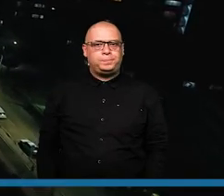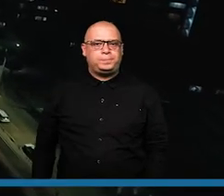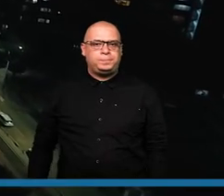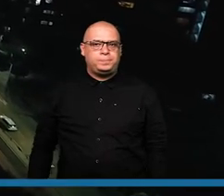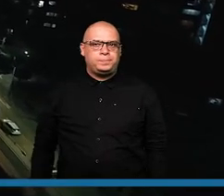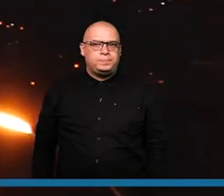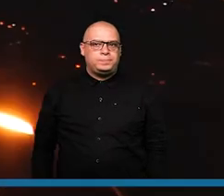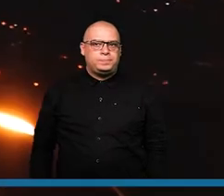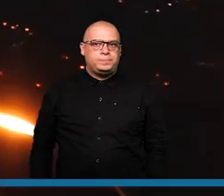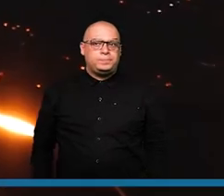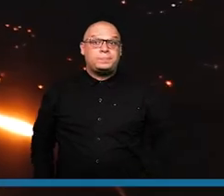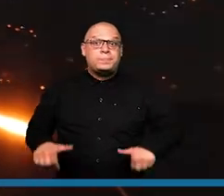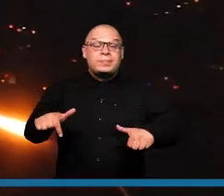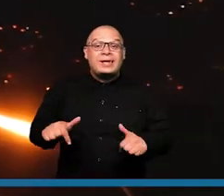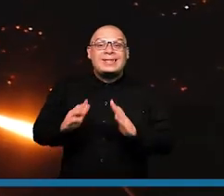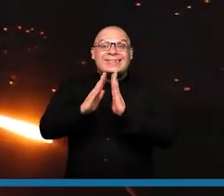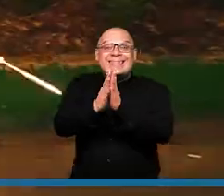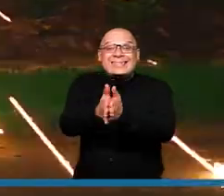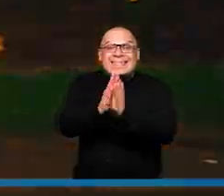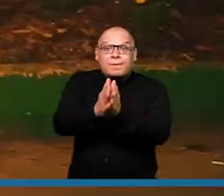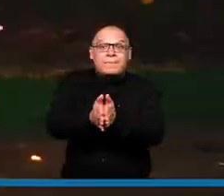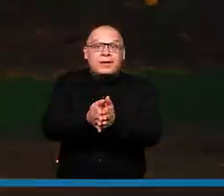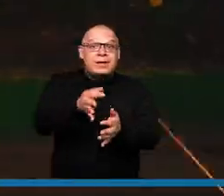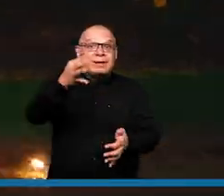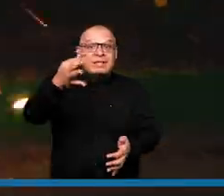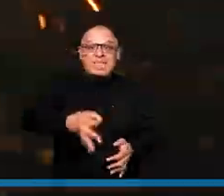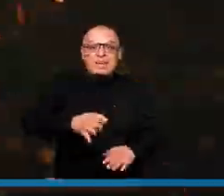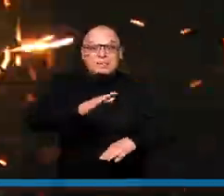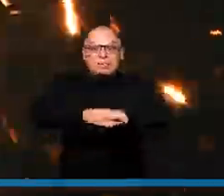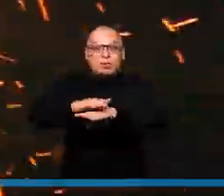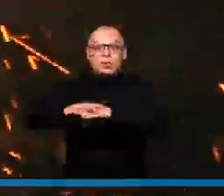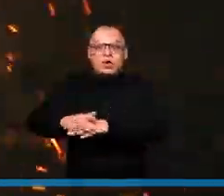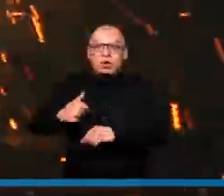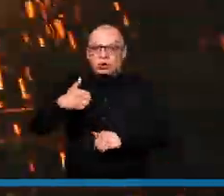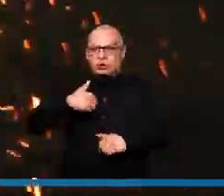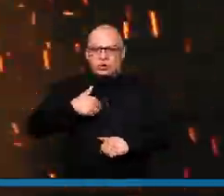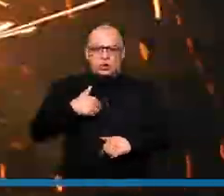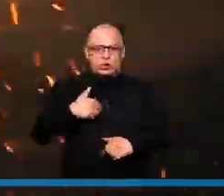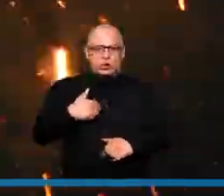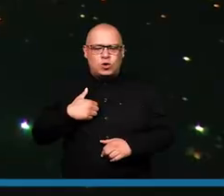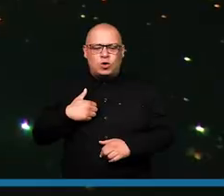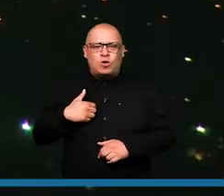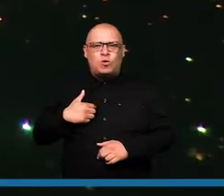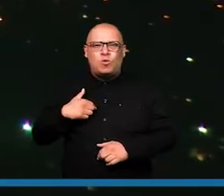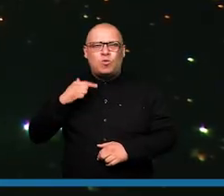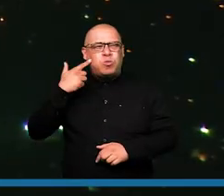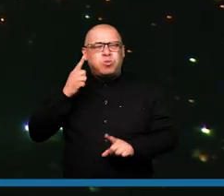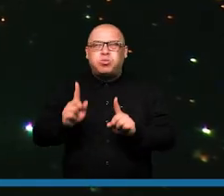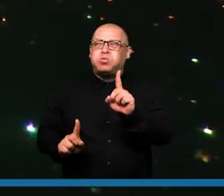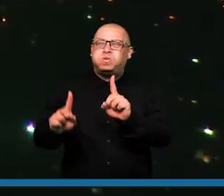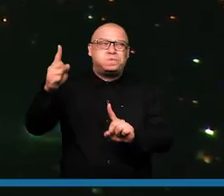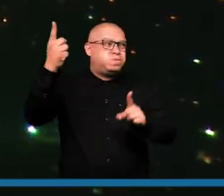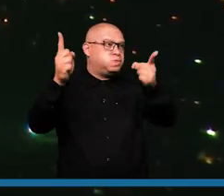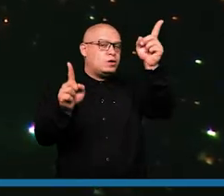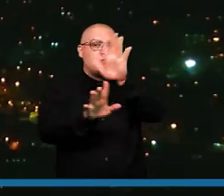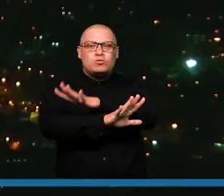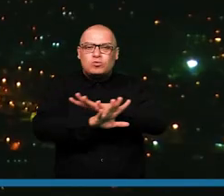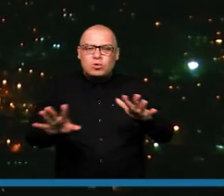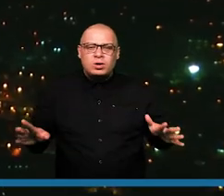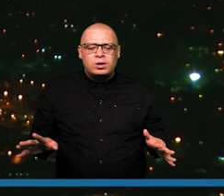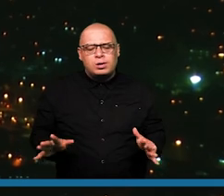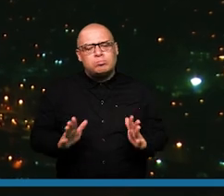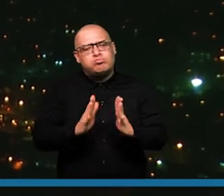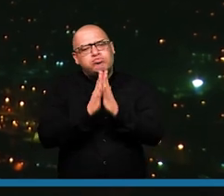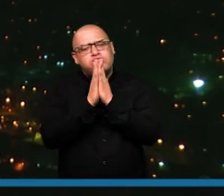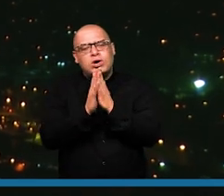En la época decembrina se desarrolla la campaña Yo no fuego, que busca minimizar al máximo, incluso evitar el